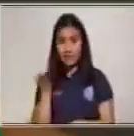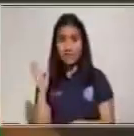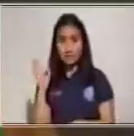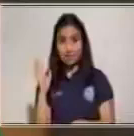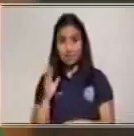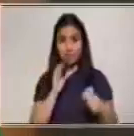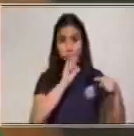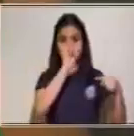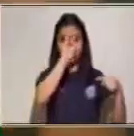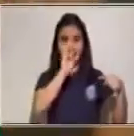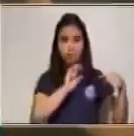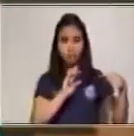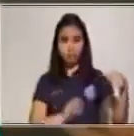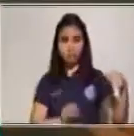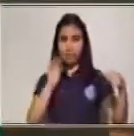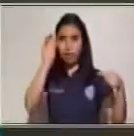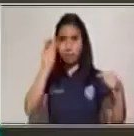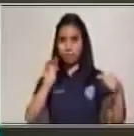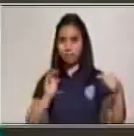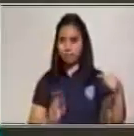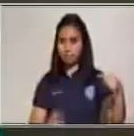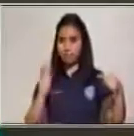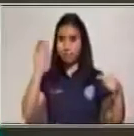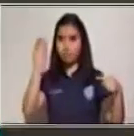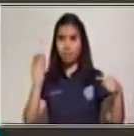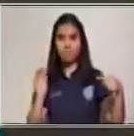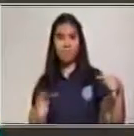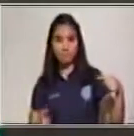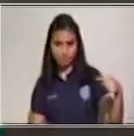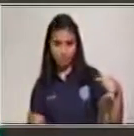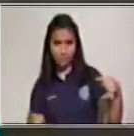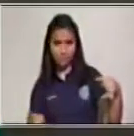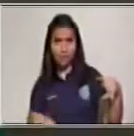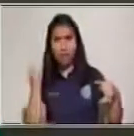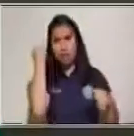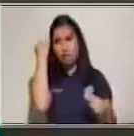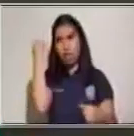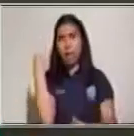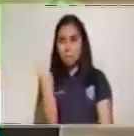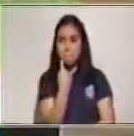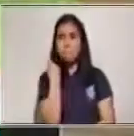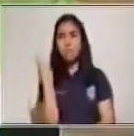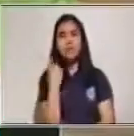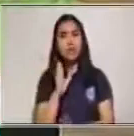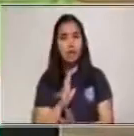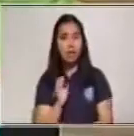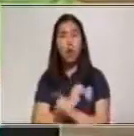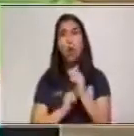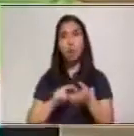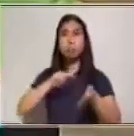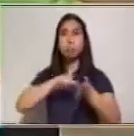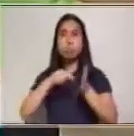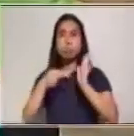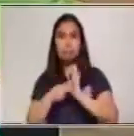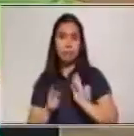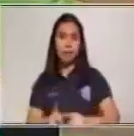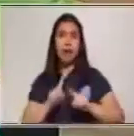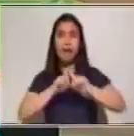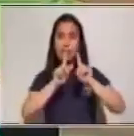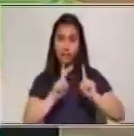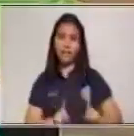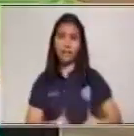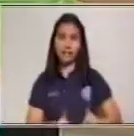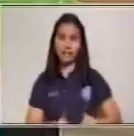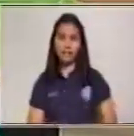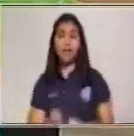ideas secundarias y detalles que vas teniendo en tu tema que vas a trabajar. Vamos a elaborar